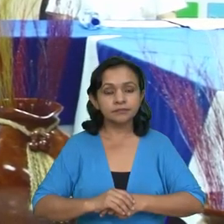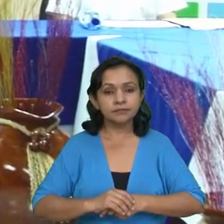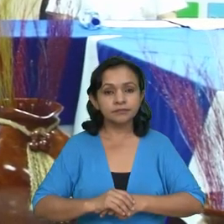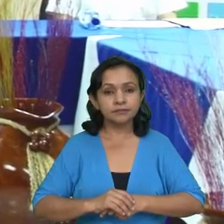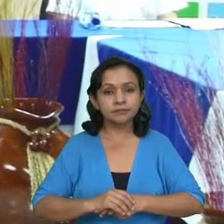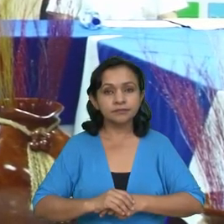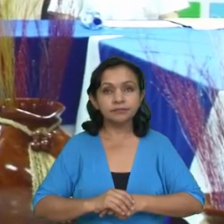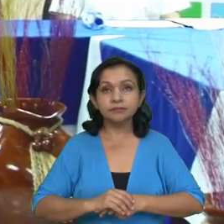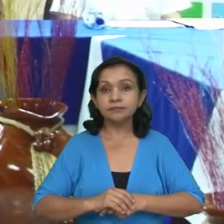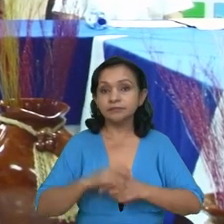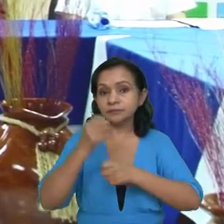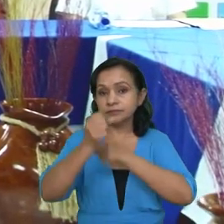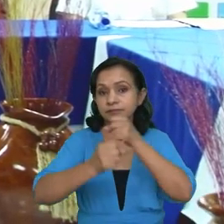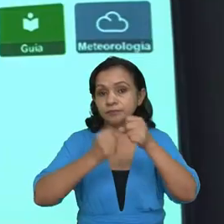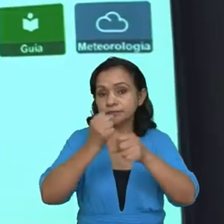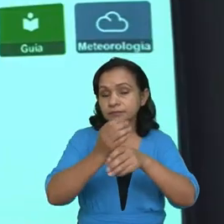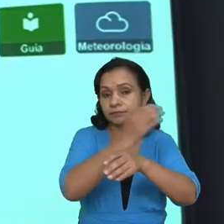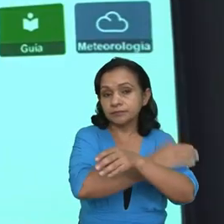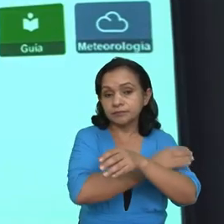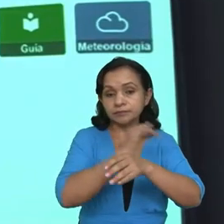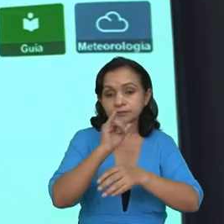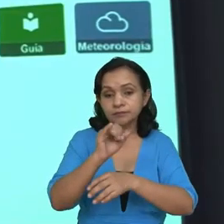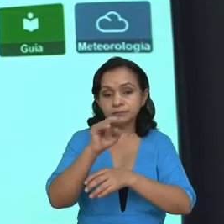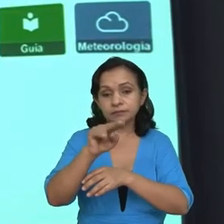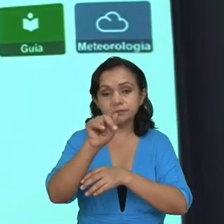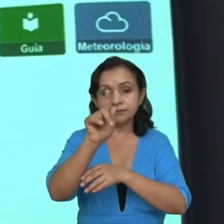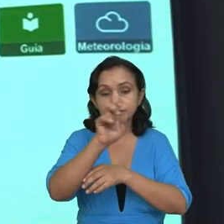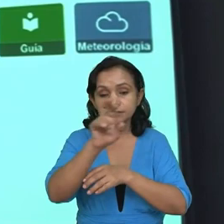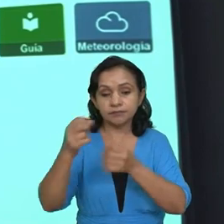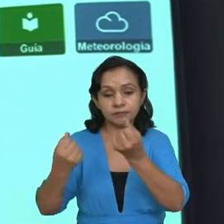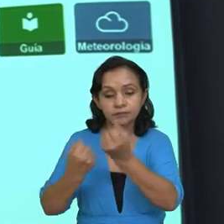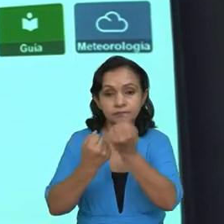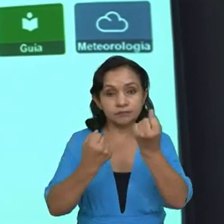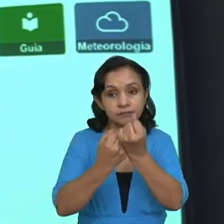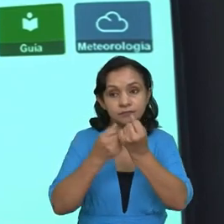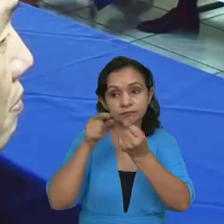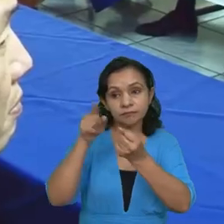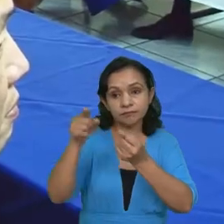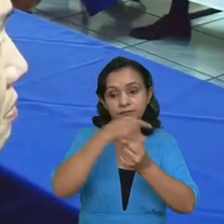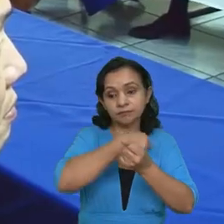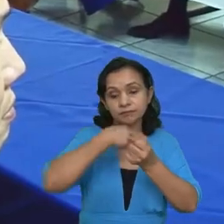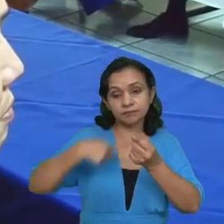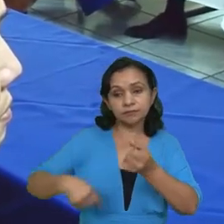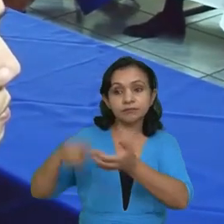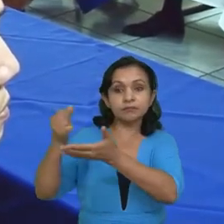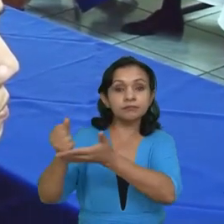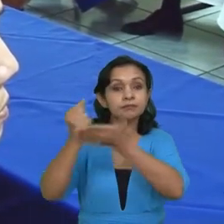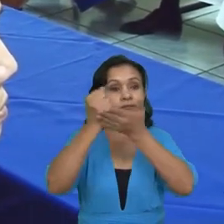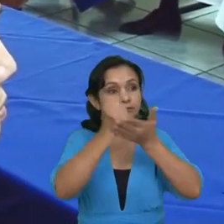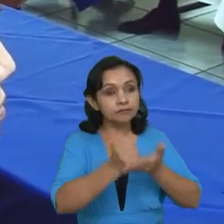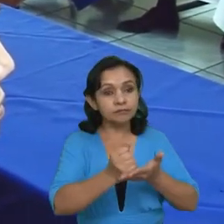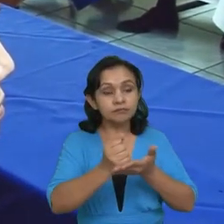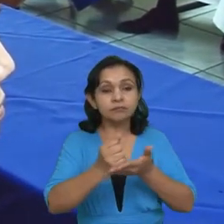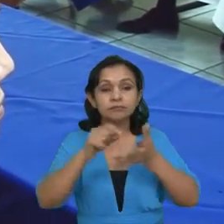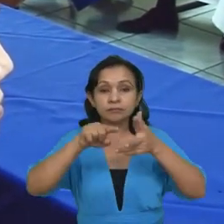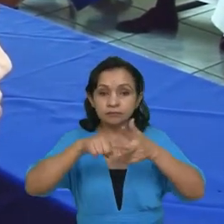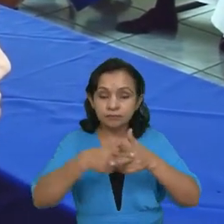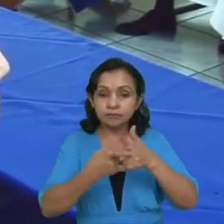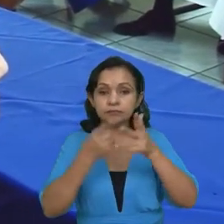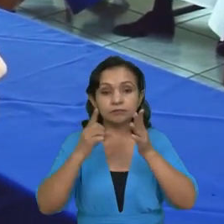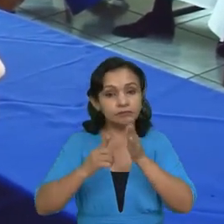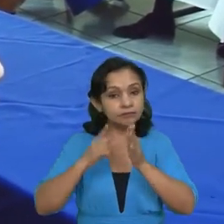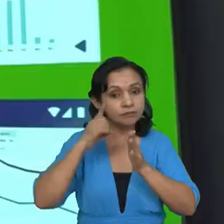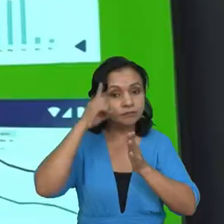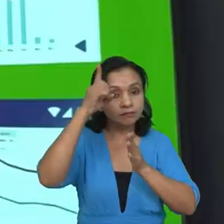el año pasado ineter con el apoyo de la cooperación técnica de la república de china taiwán iniciaron el desarrollo